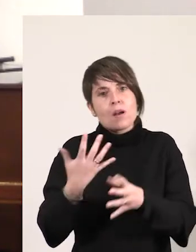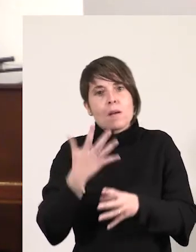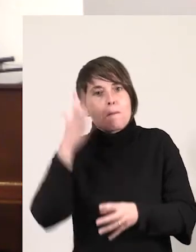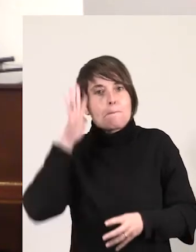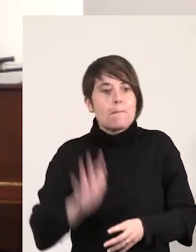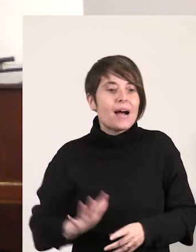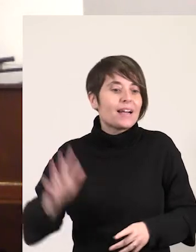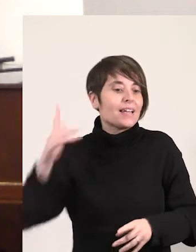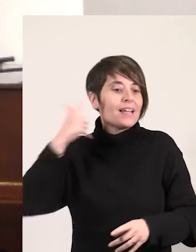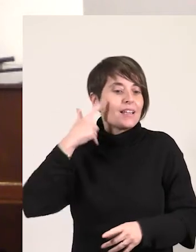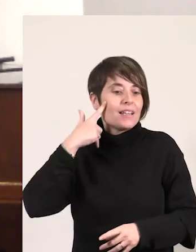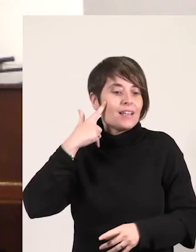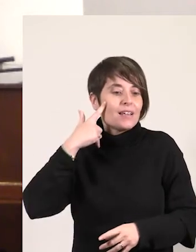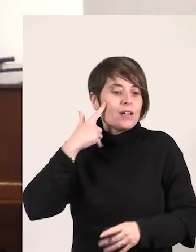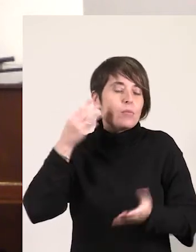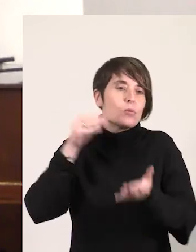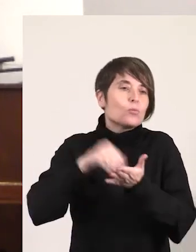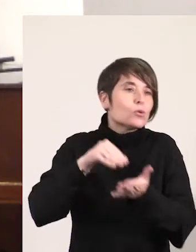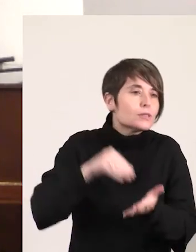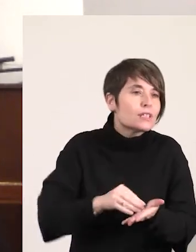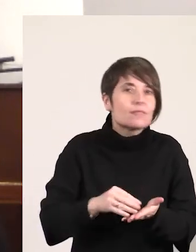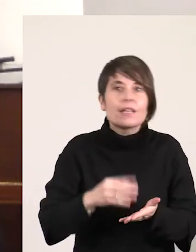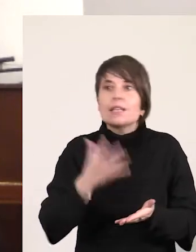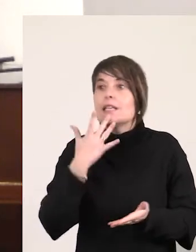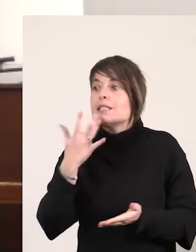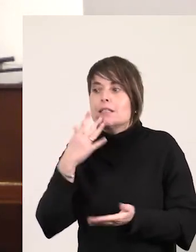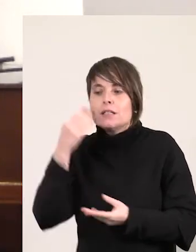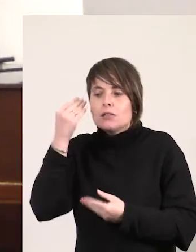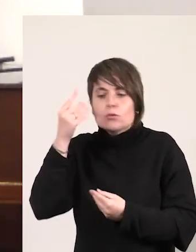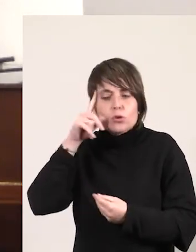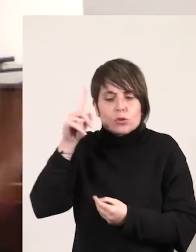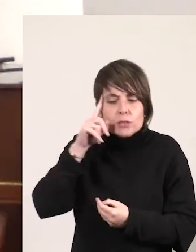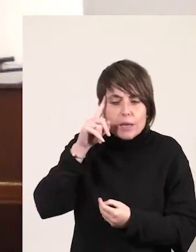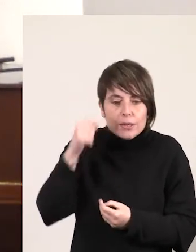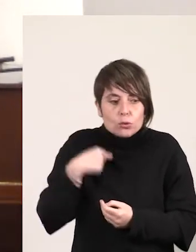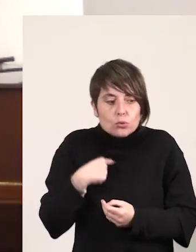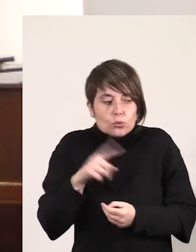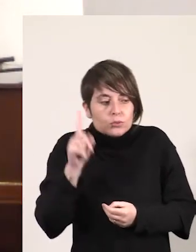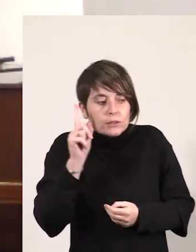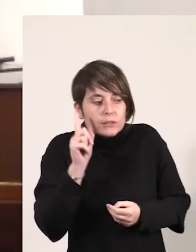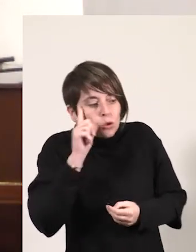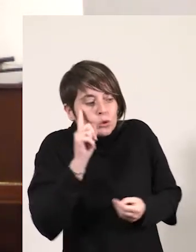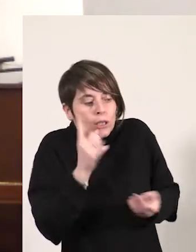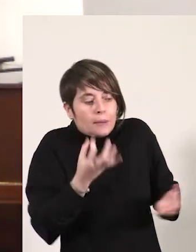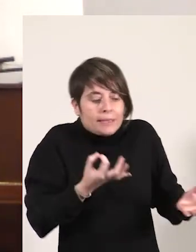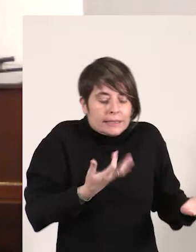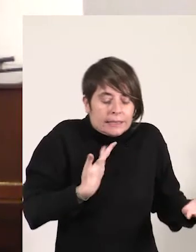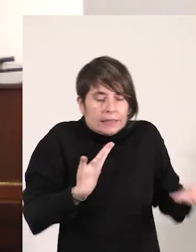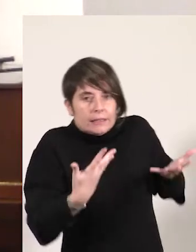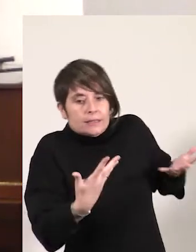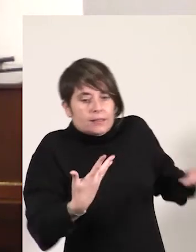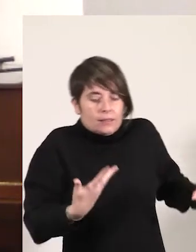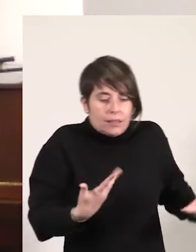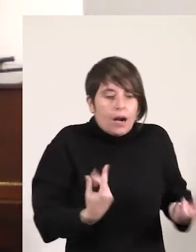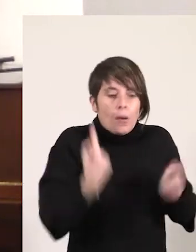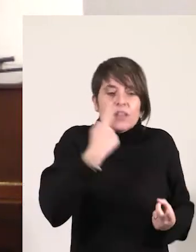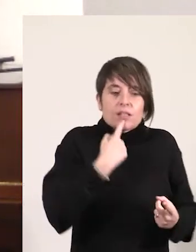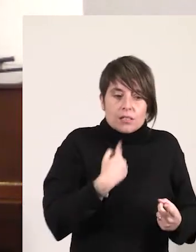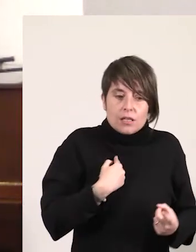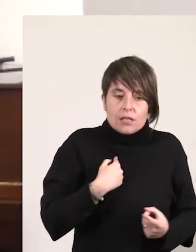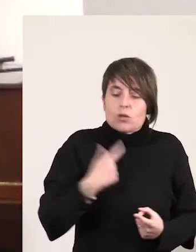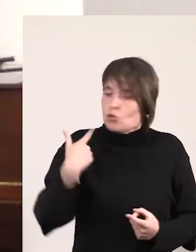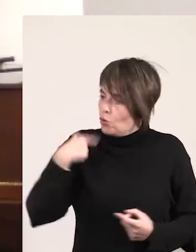esperaba de ellas, ¿no? A pesar de ese imaginario que puede llegar a pesar tanto, porque muchas veces cuando no te esperan en un sitio, tú tampoco te